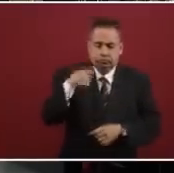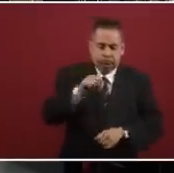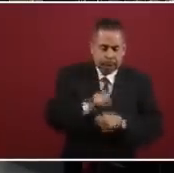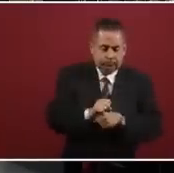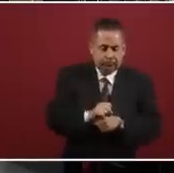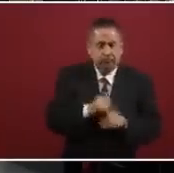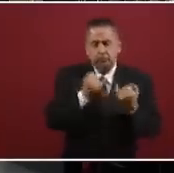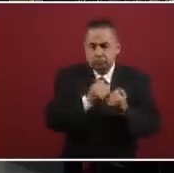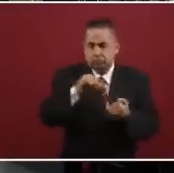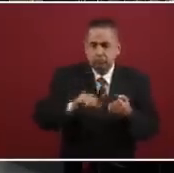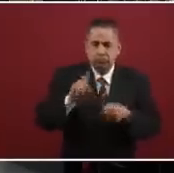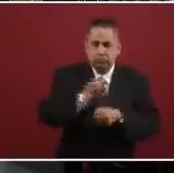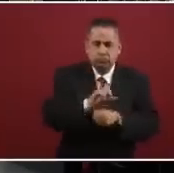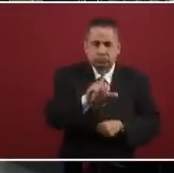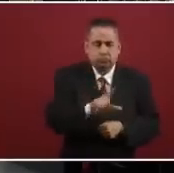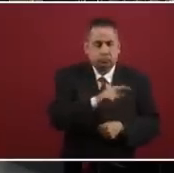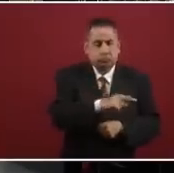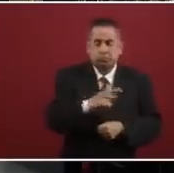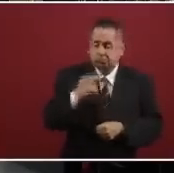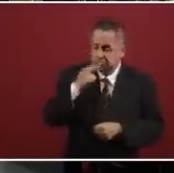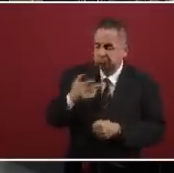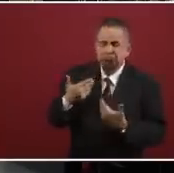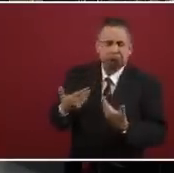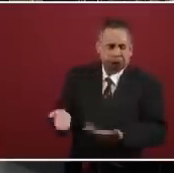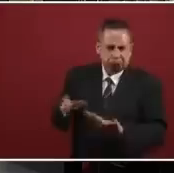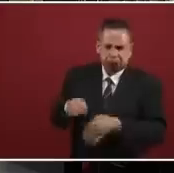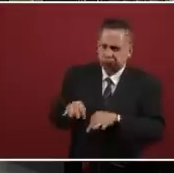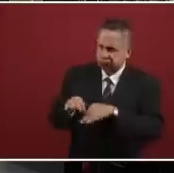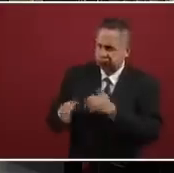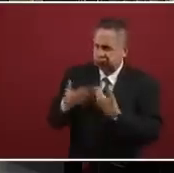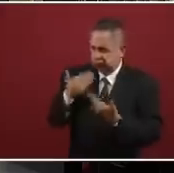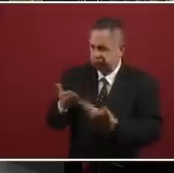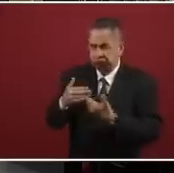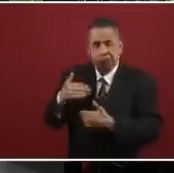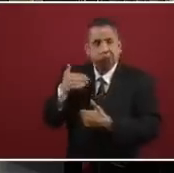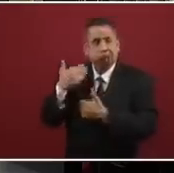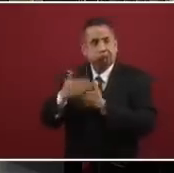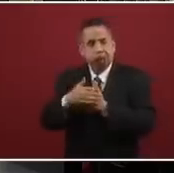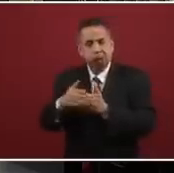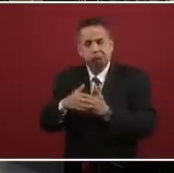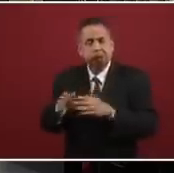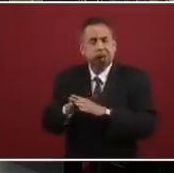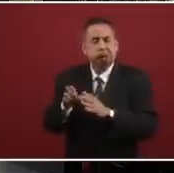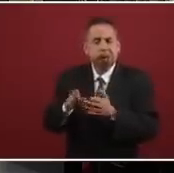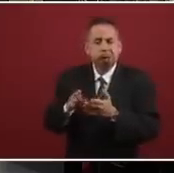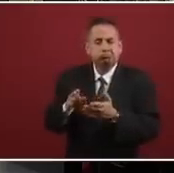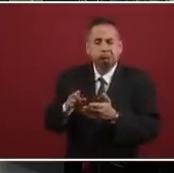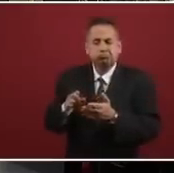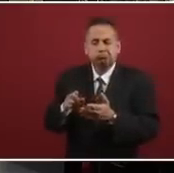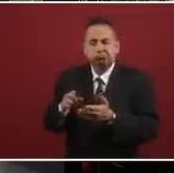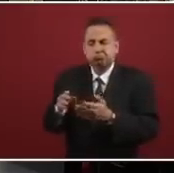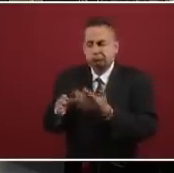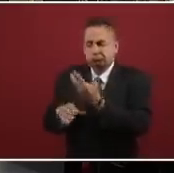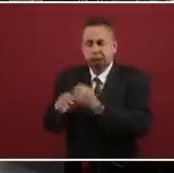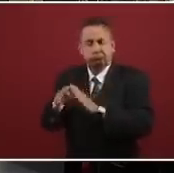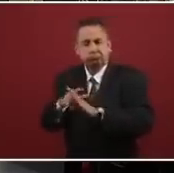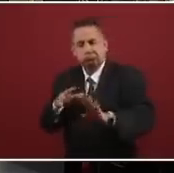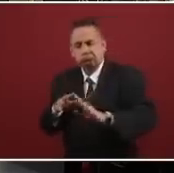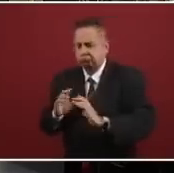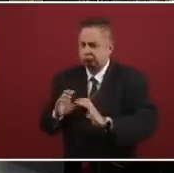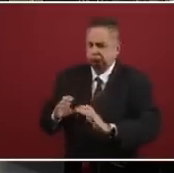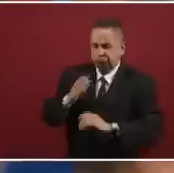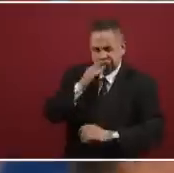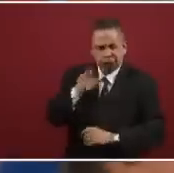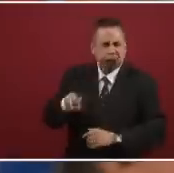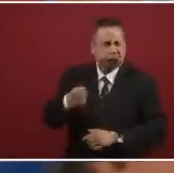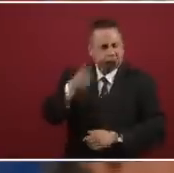repitió este lunes sobre que México está haciendo un buen trabajo para impedir que esté entrando persona de manera irregular a su país